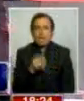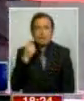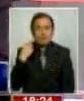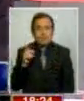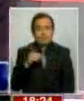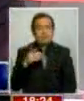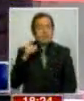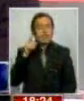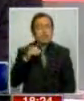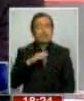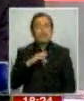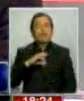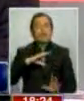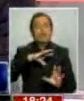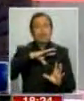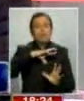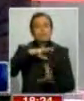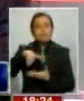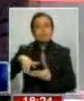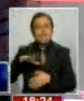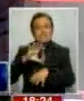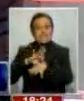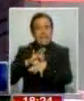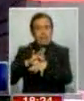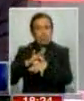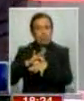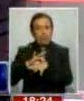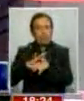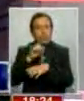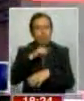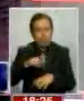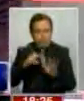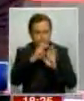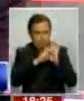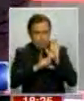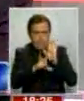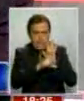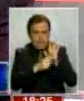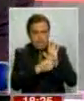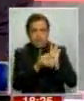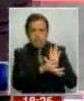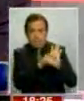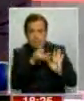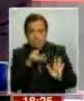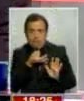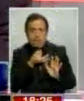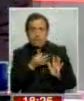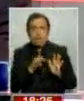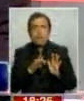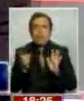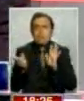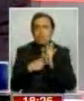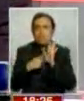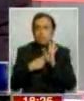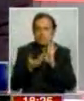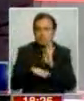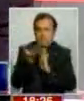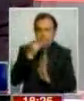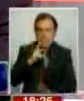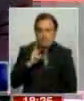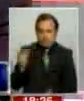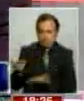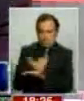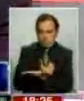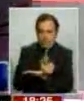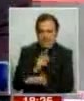OECD, que están, digamos, bastante bien reflejadas, digamos, en el proyecto de ley, nos dicen mayores impuestos a la renta, que